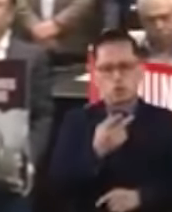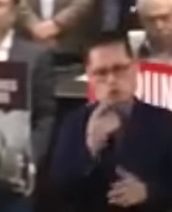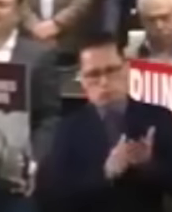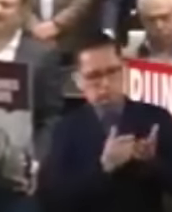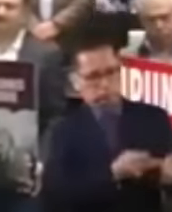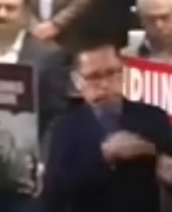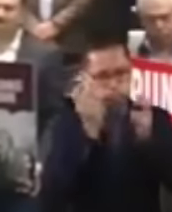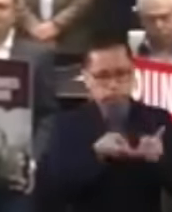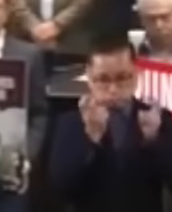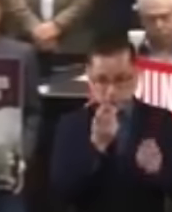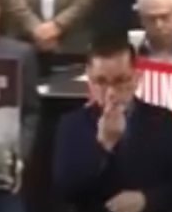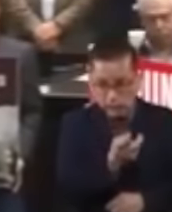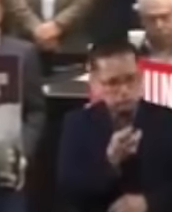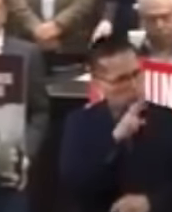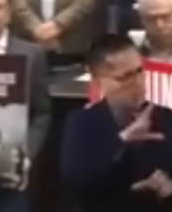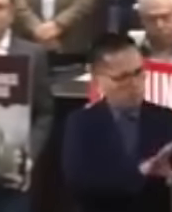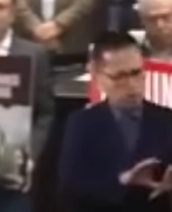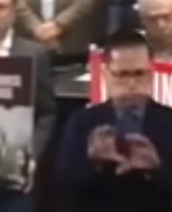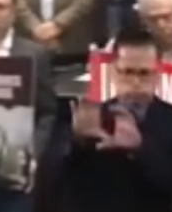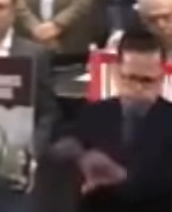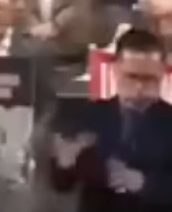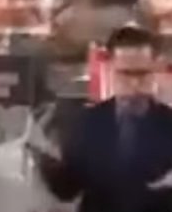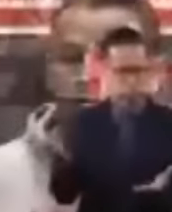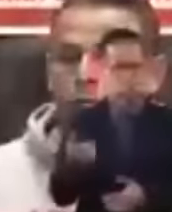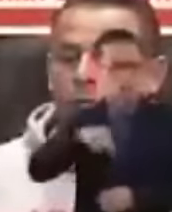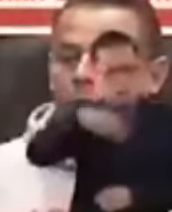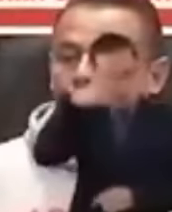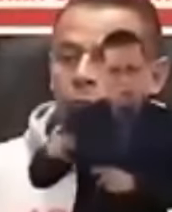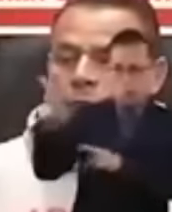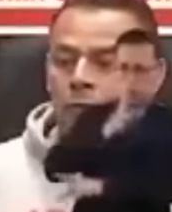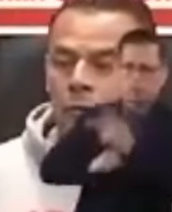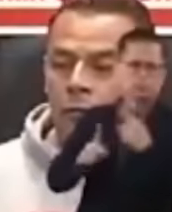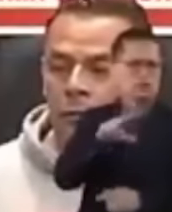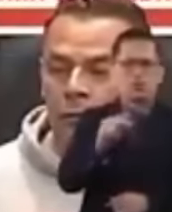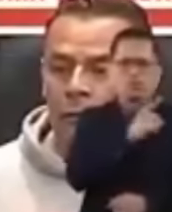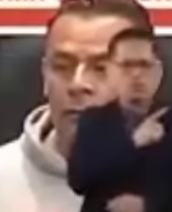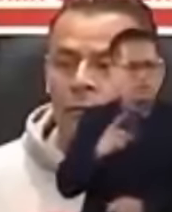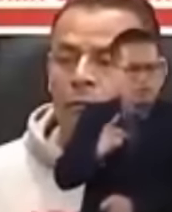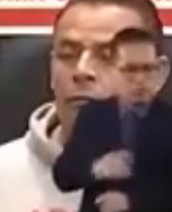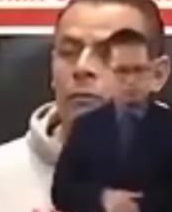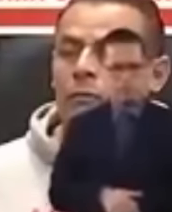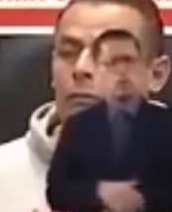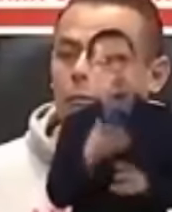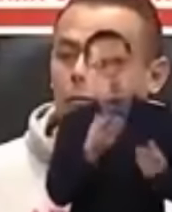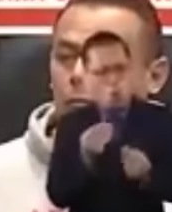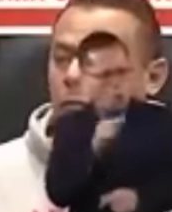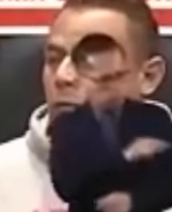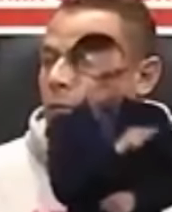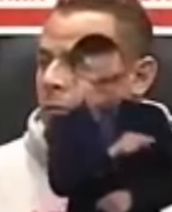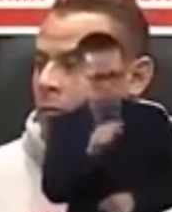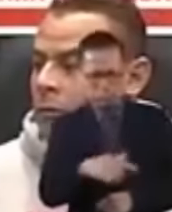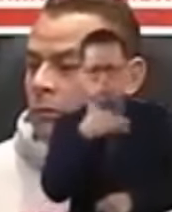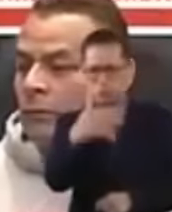y la barredora, no tendrían que endeudar al país de México. Hay cifras negras y delitos no